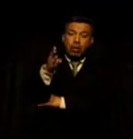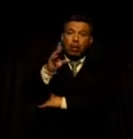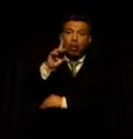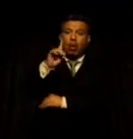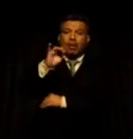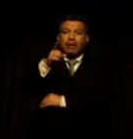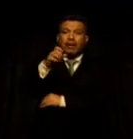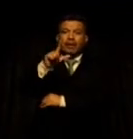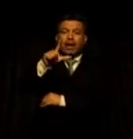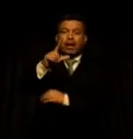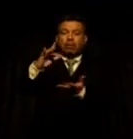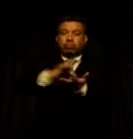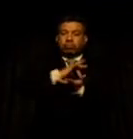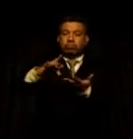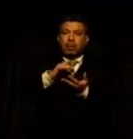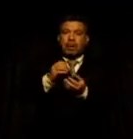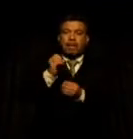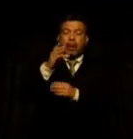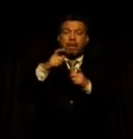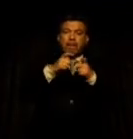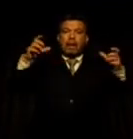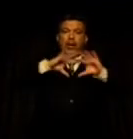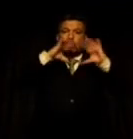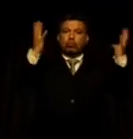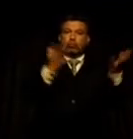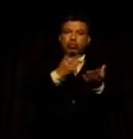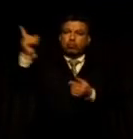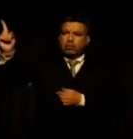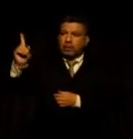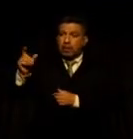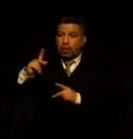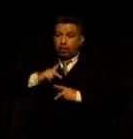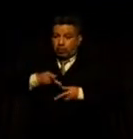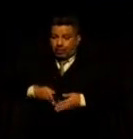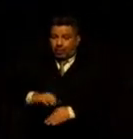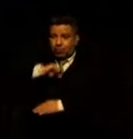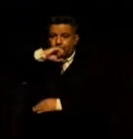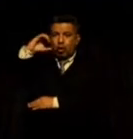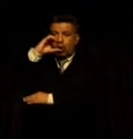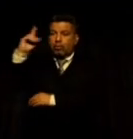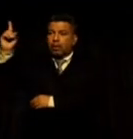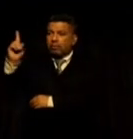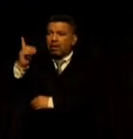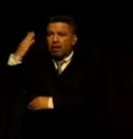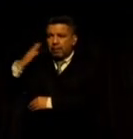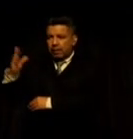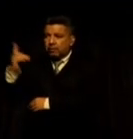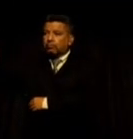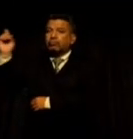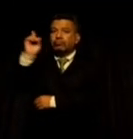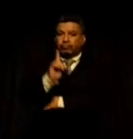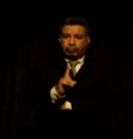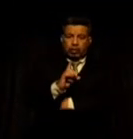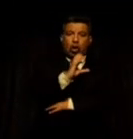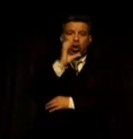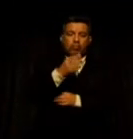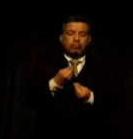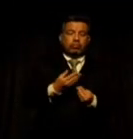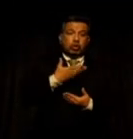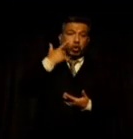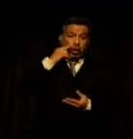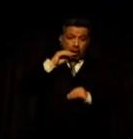más grande del mundo fundado por un colombiano que viene a hacerlo en su país pues yo parto de la base que lo haremos mejor que en brasil así que